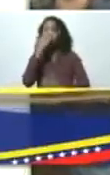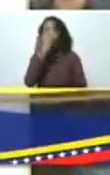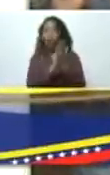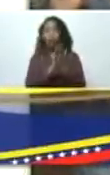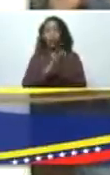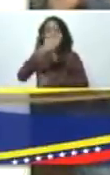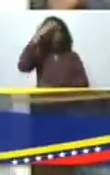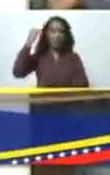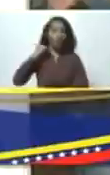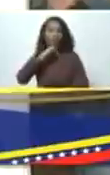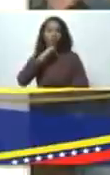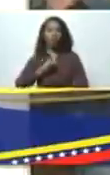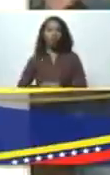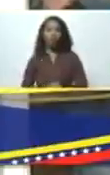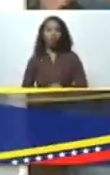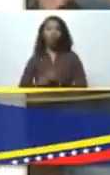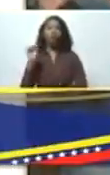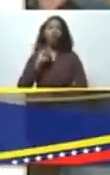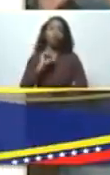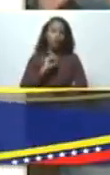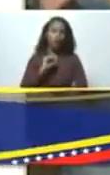Miranda? Estuvimos por ahí.